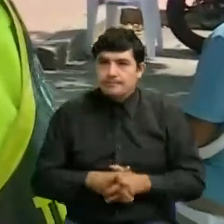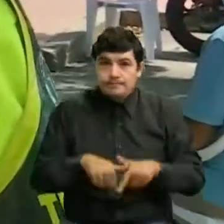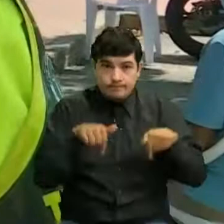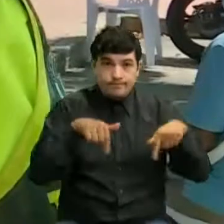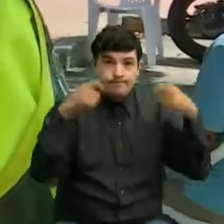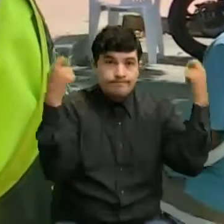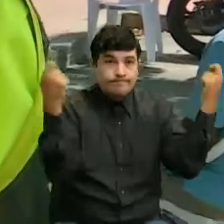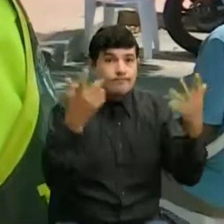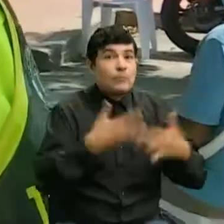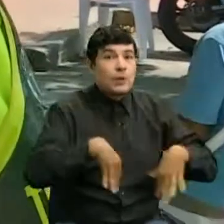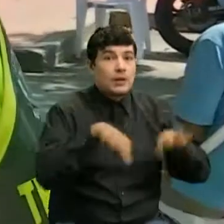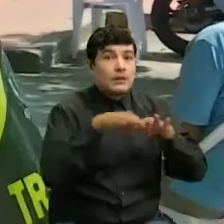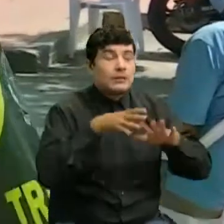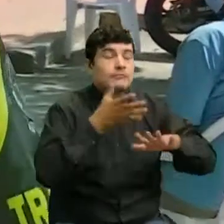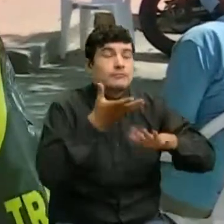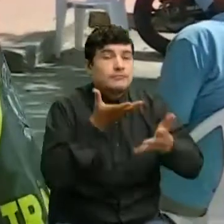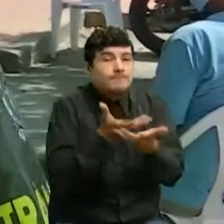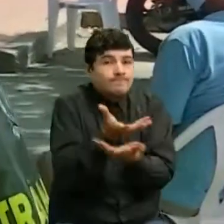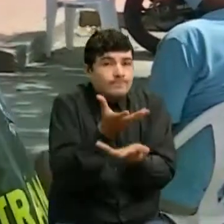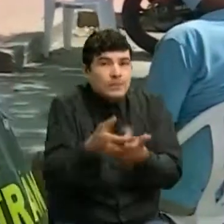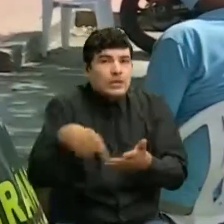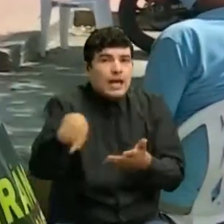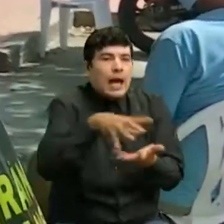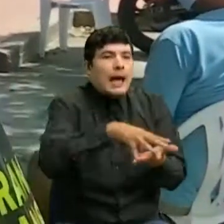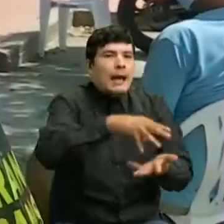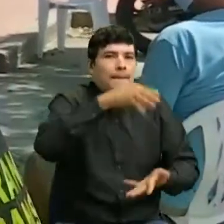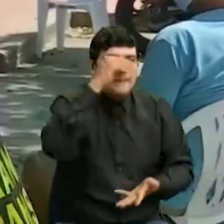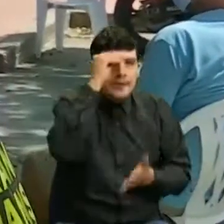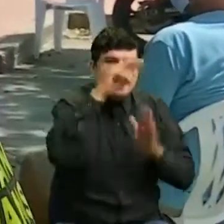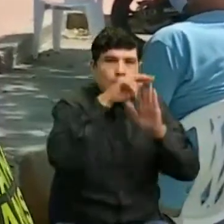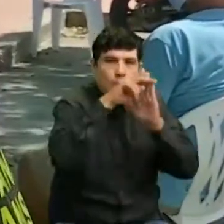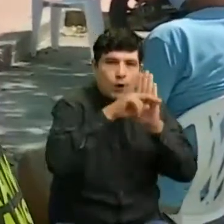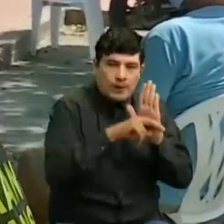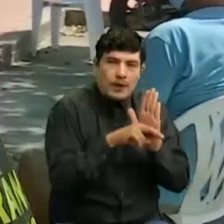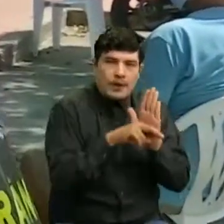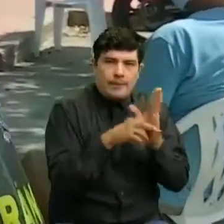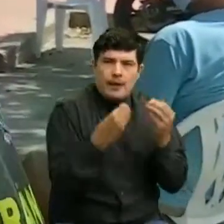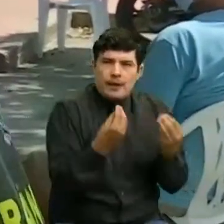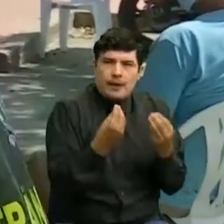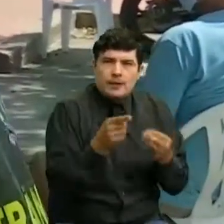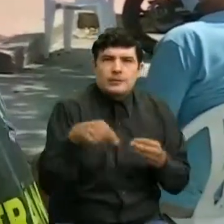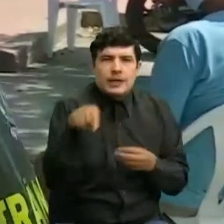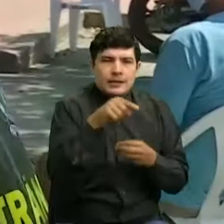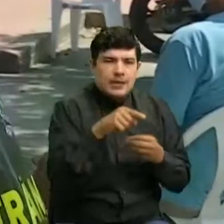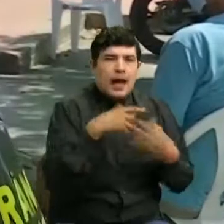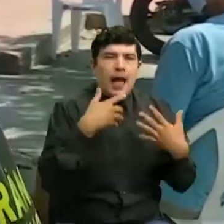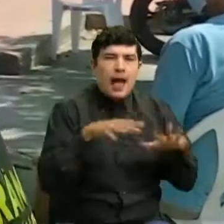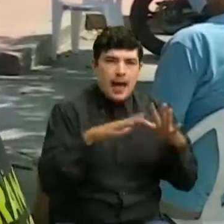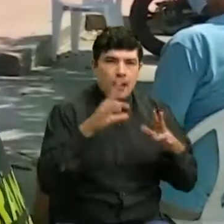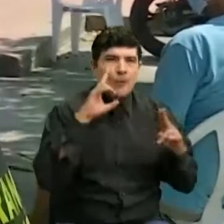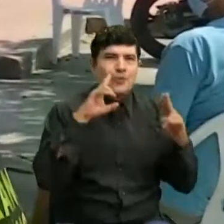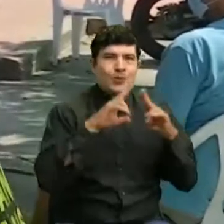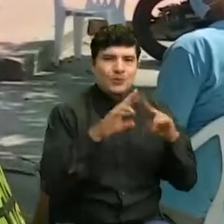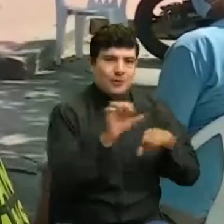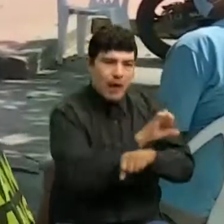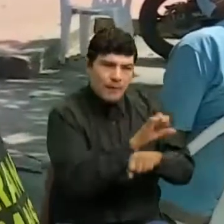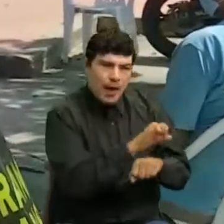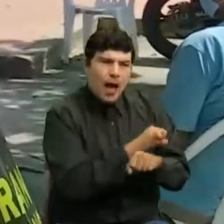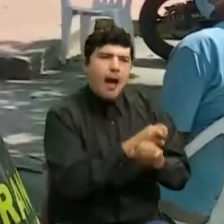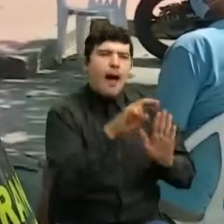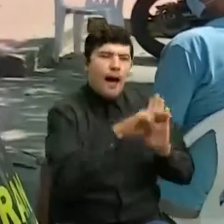los conductores de motocicletas y vehículos para que tengan óptimas condiciones al conducir los